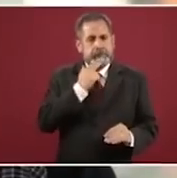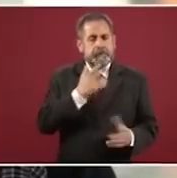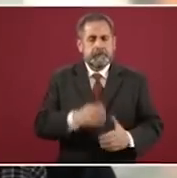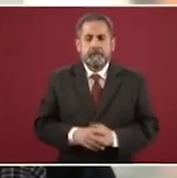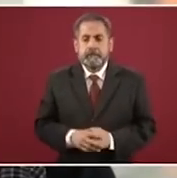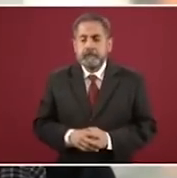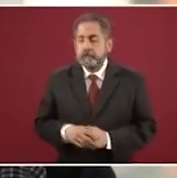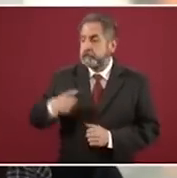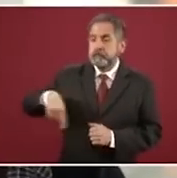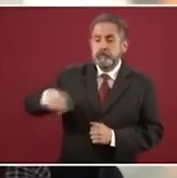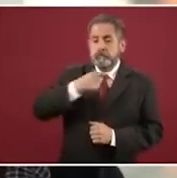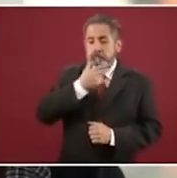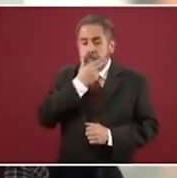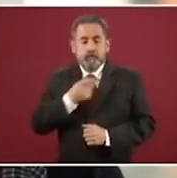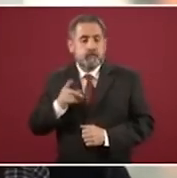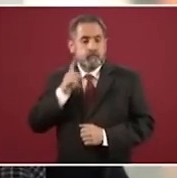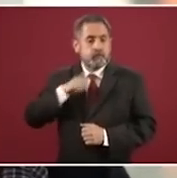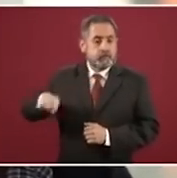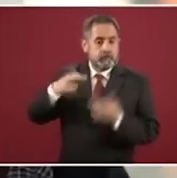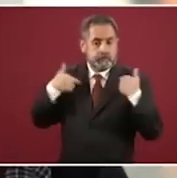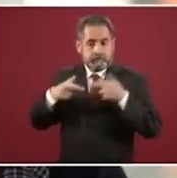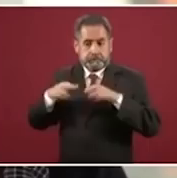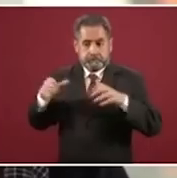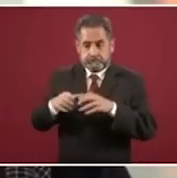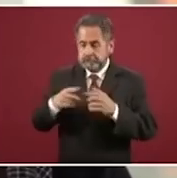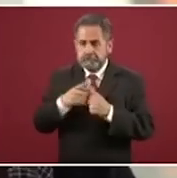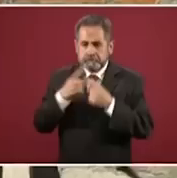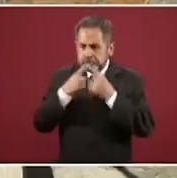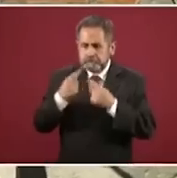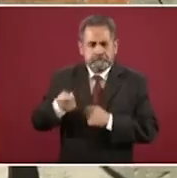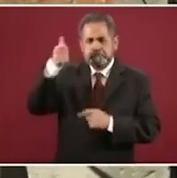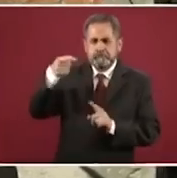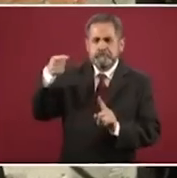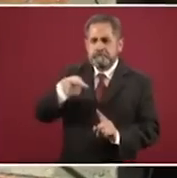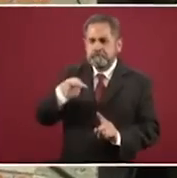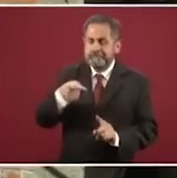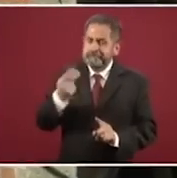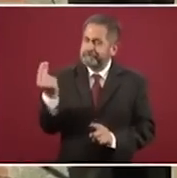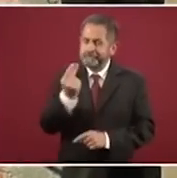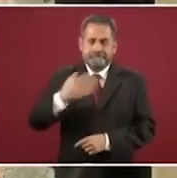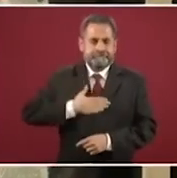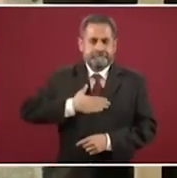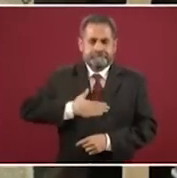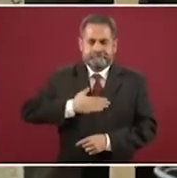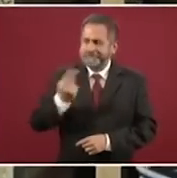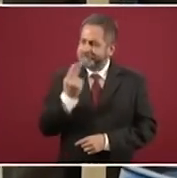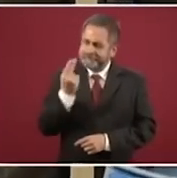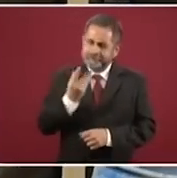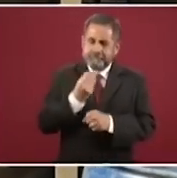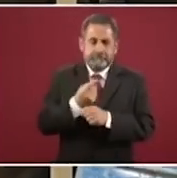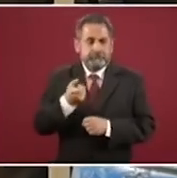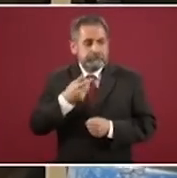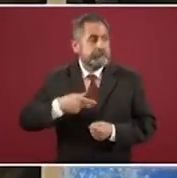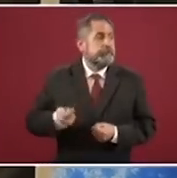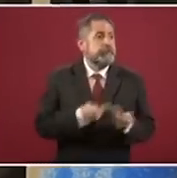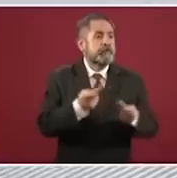y los maestros hablamos primero qué es la prioridad y vimos que es el baño. Pues de ahí empezamos a sacar presupuestos,